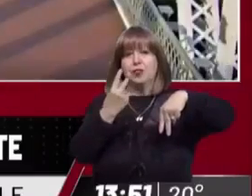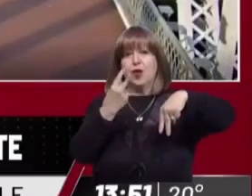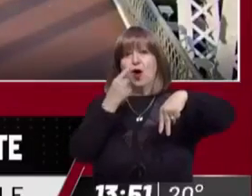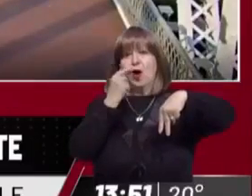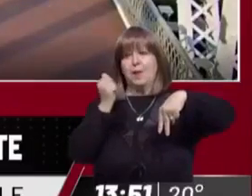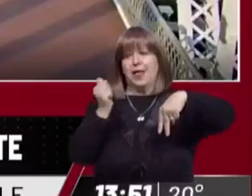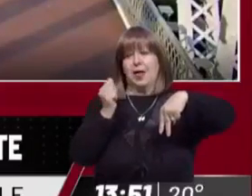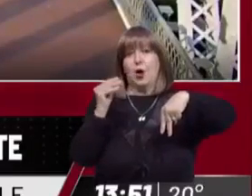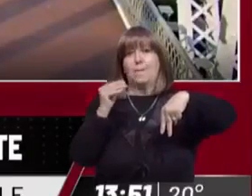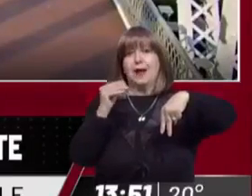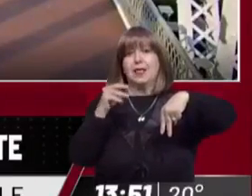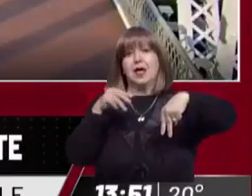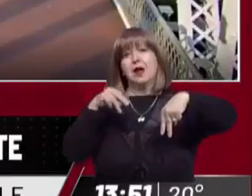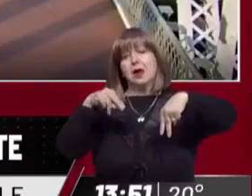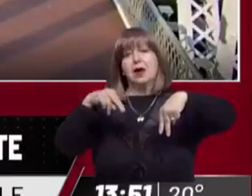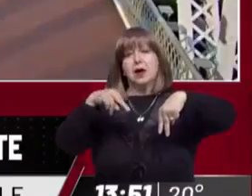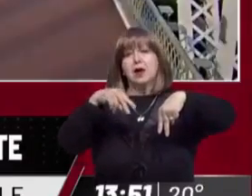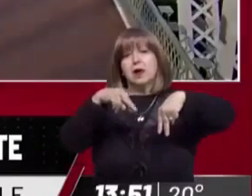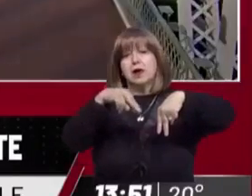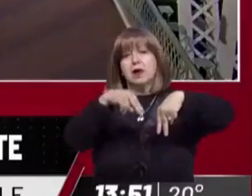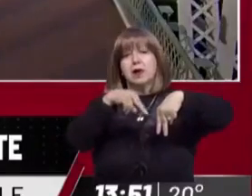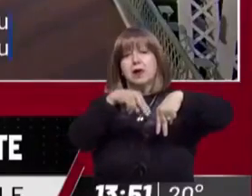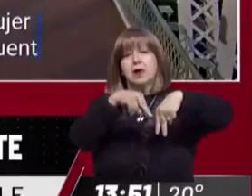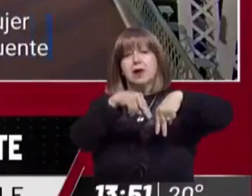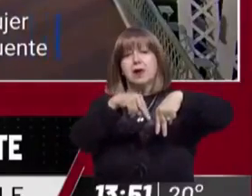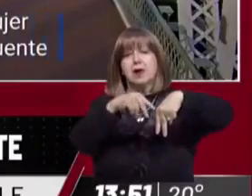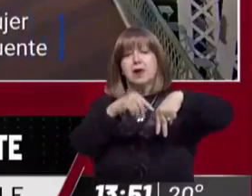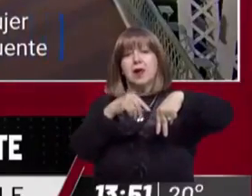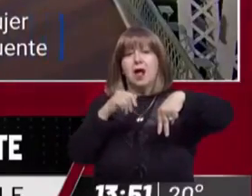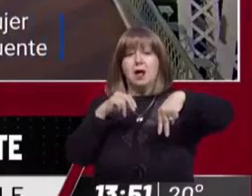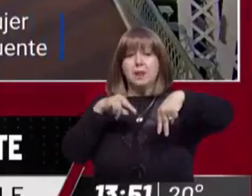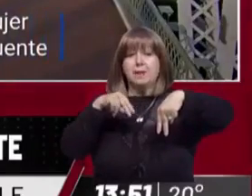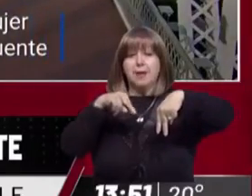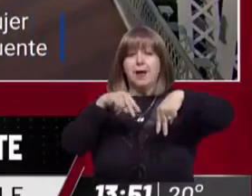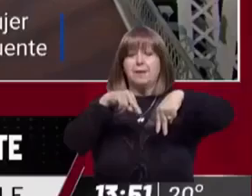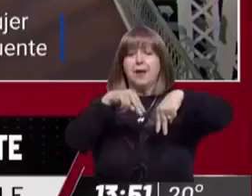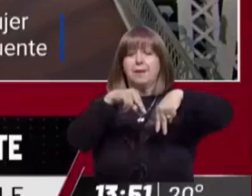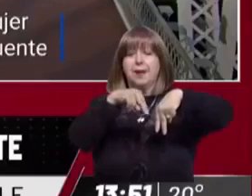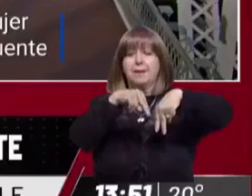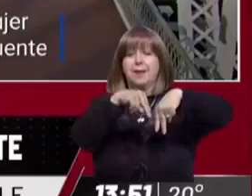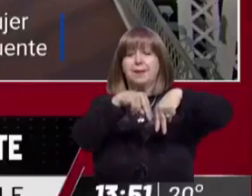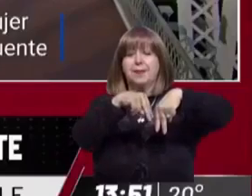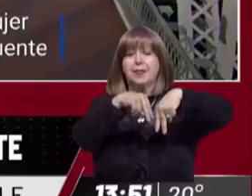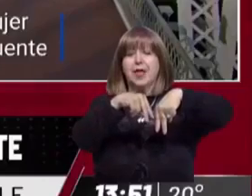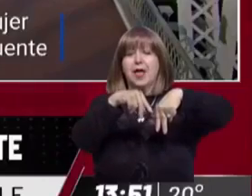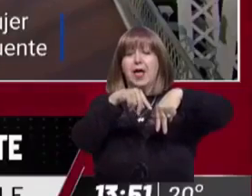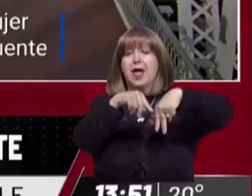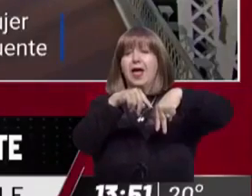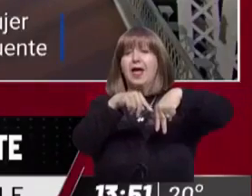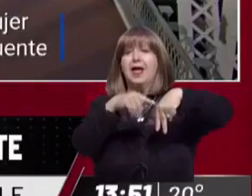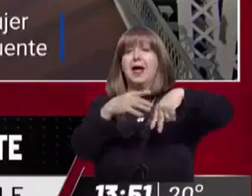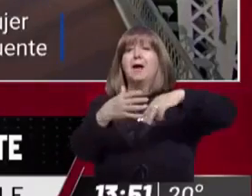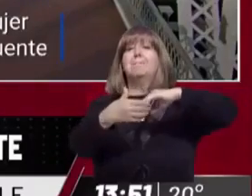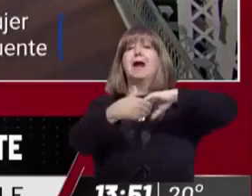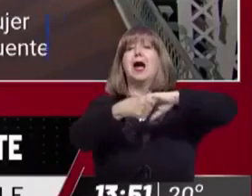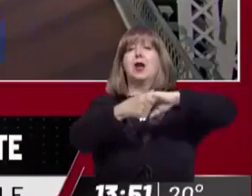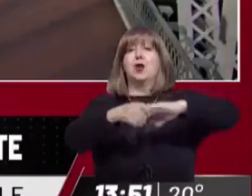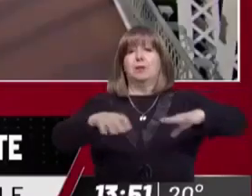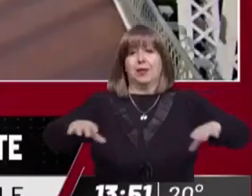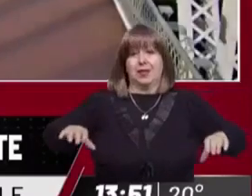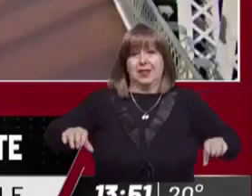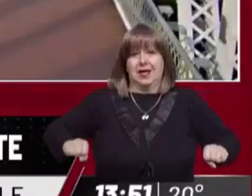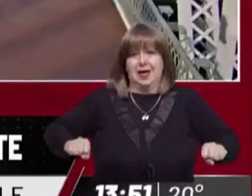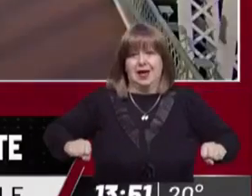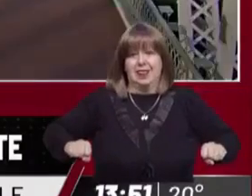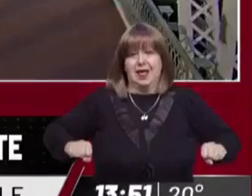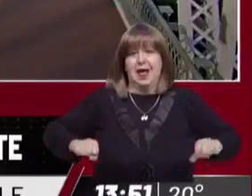dos fueron hablando tranquiliza se aproximaron a ella y la tomaron de las manos ahí